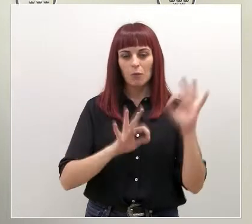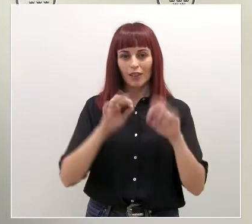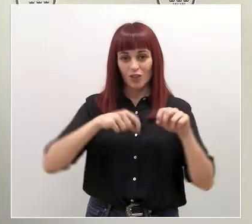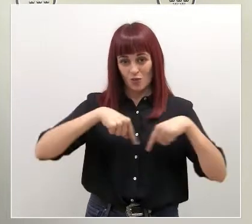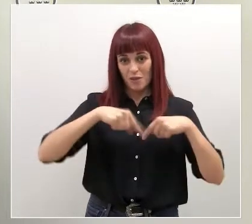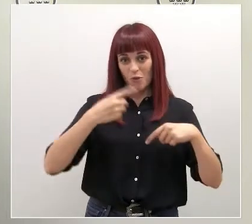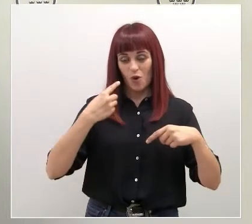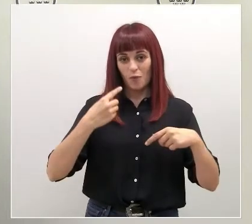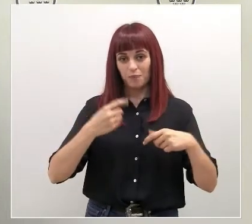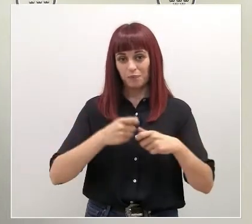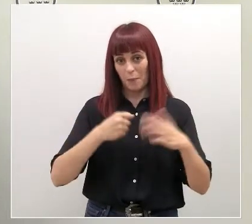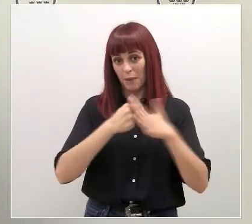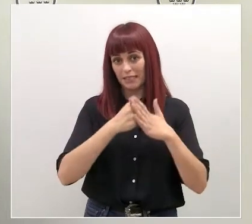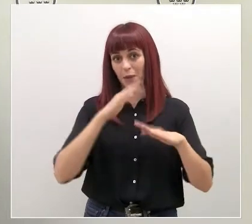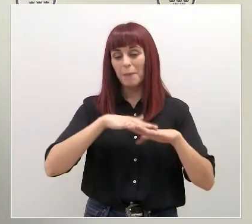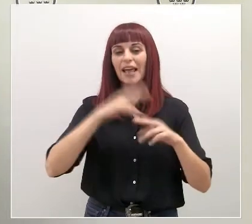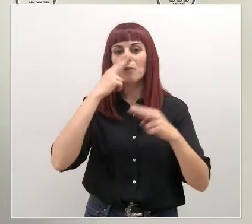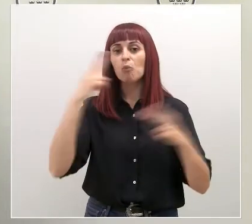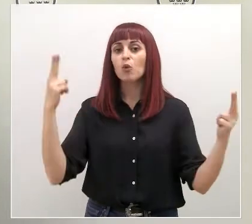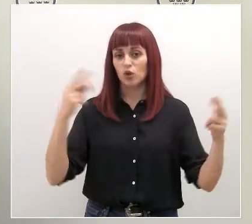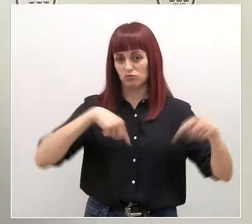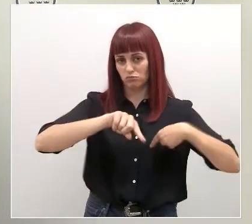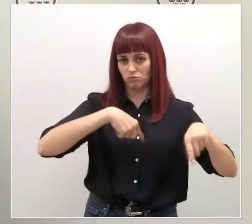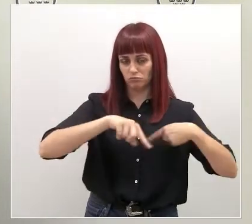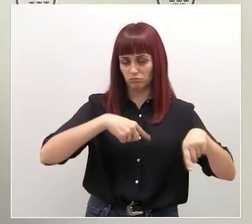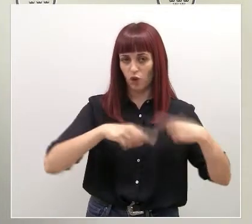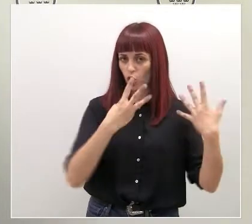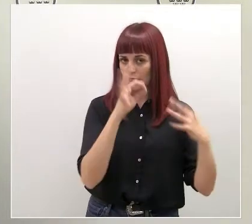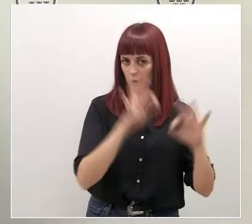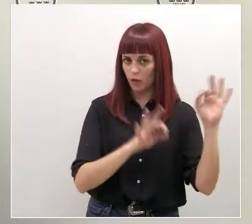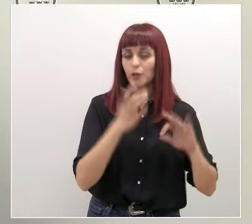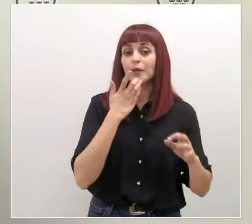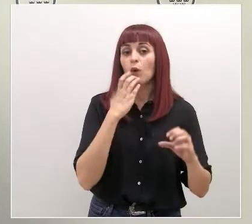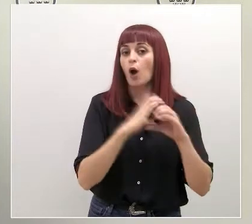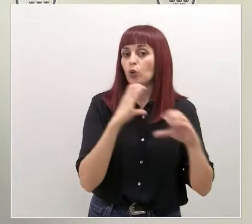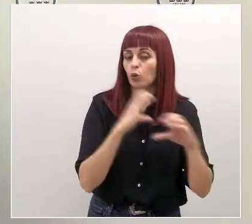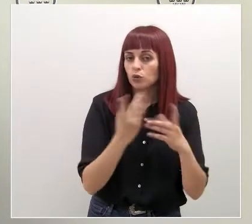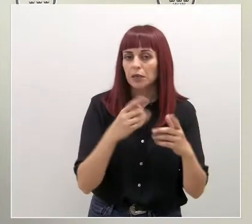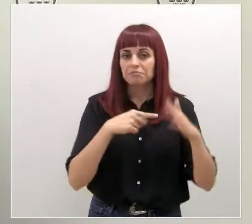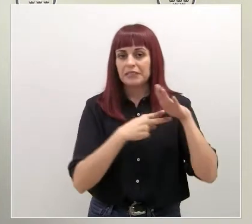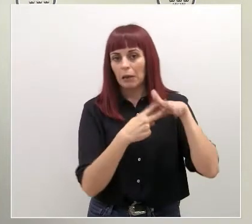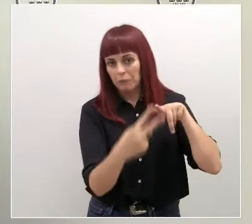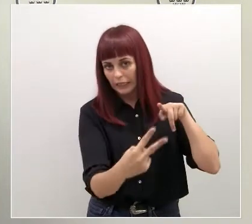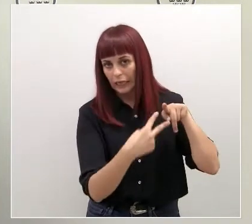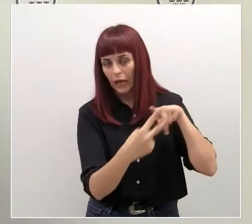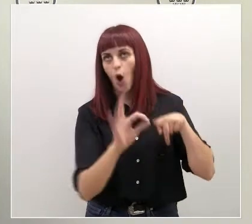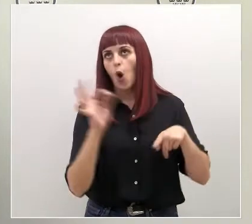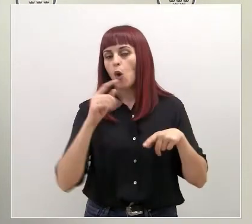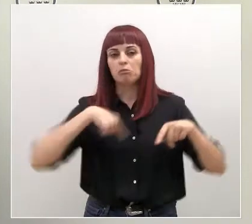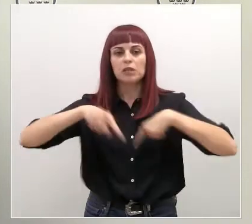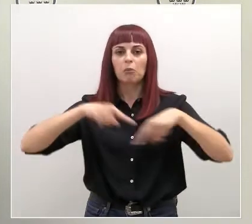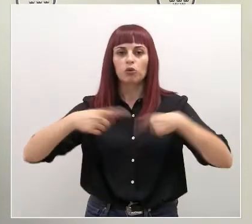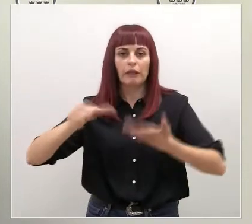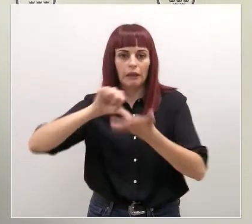ocupación máxima para el transporte público regular de viajeros, como es el caso de autobuses, tranvías o transporte